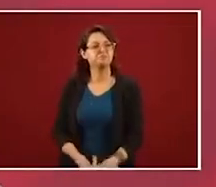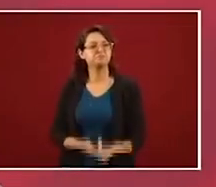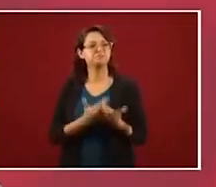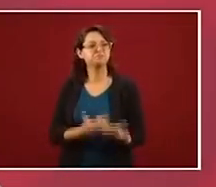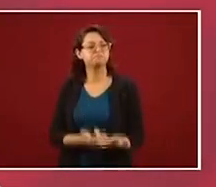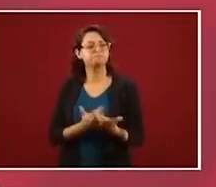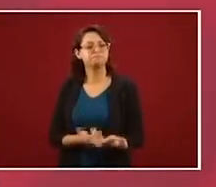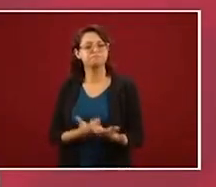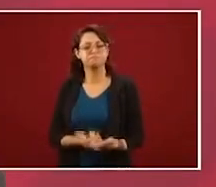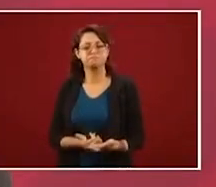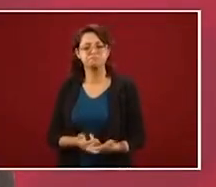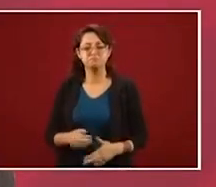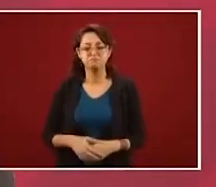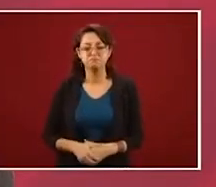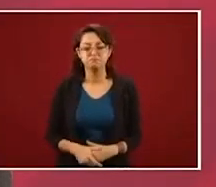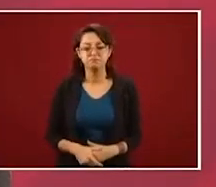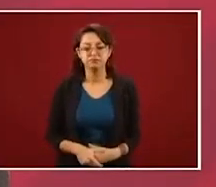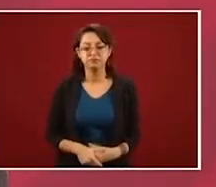Y